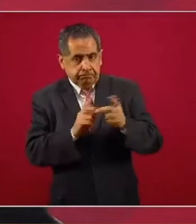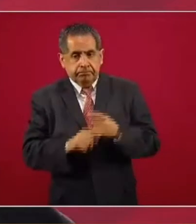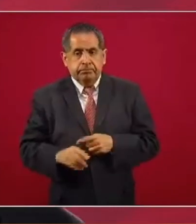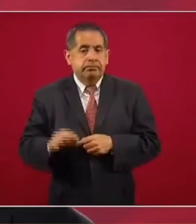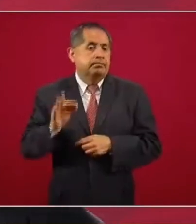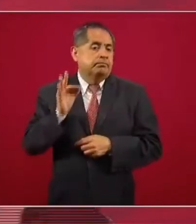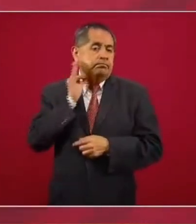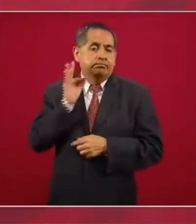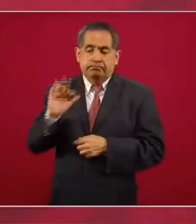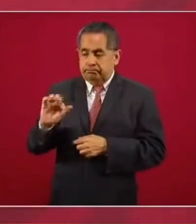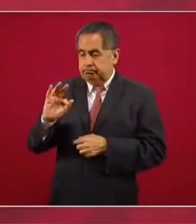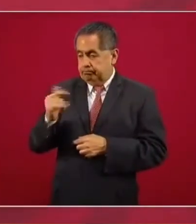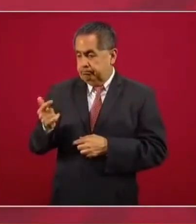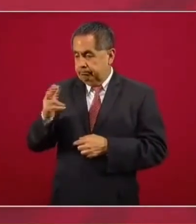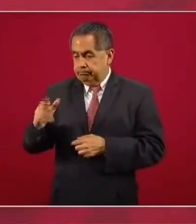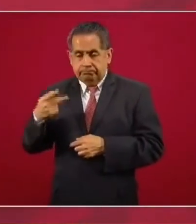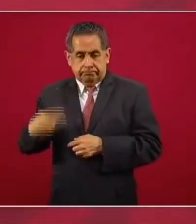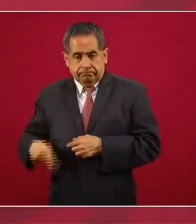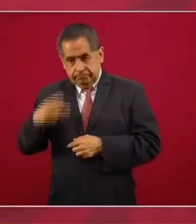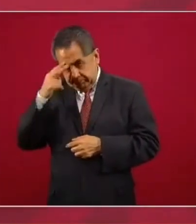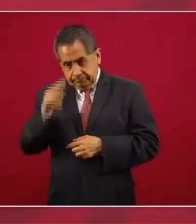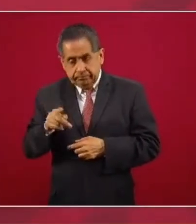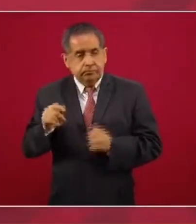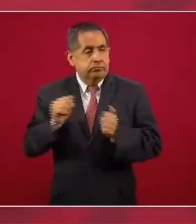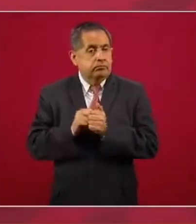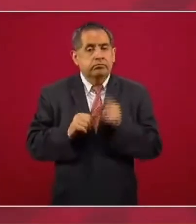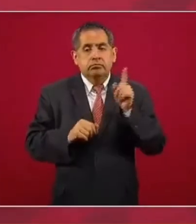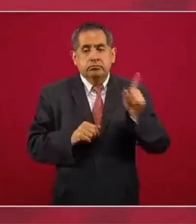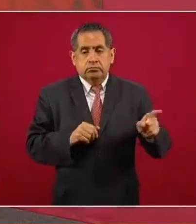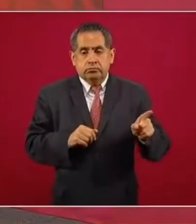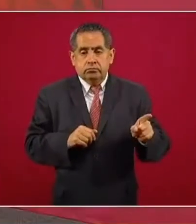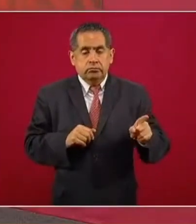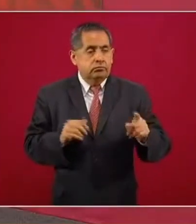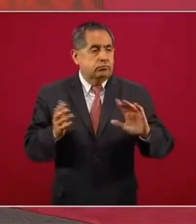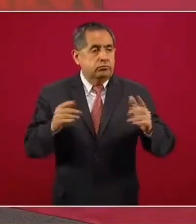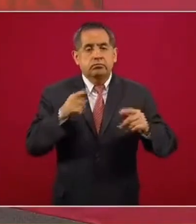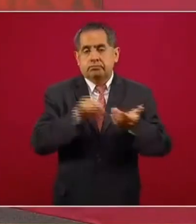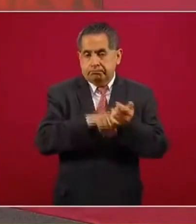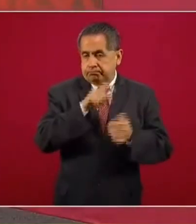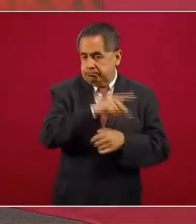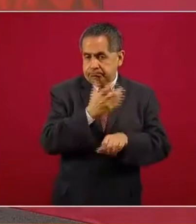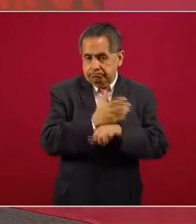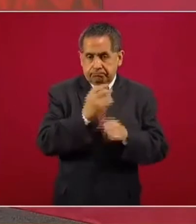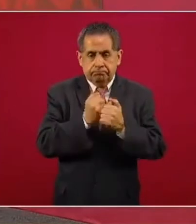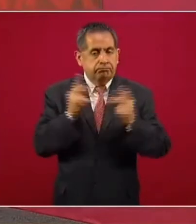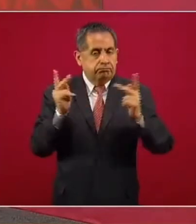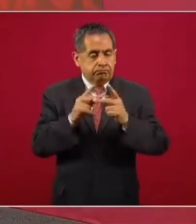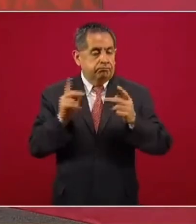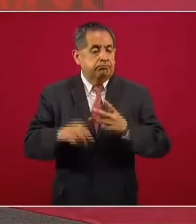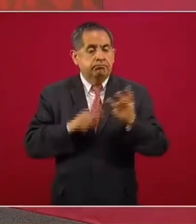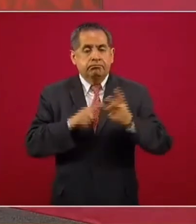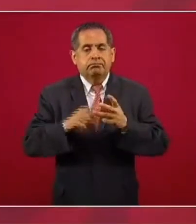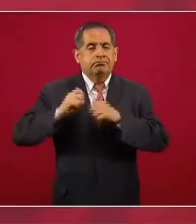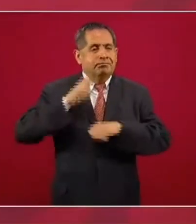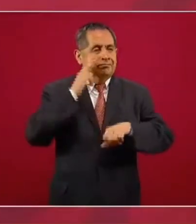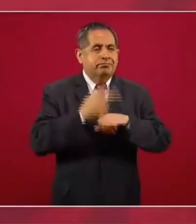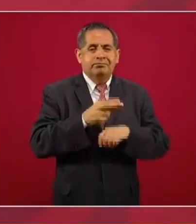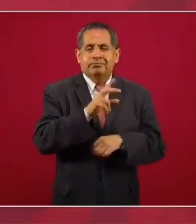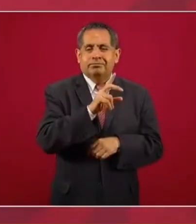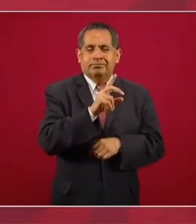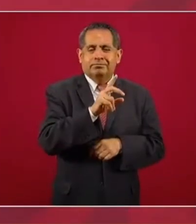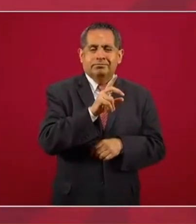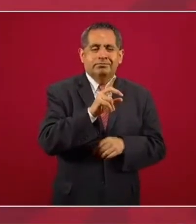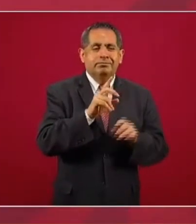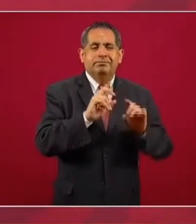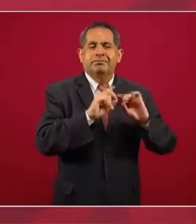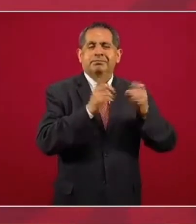Fiscalía General de la República en el ámbito de su autonomía, con su contraparte en los Estados Unidos, Departamento de Estado, Secretaría de